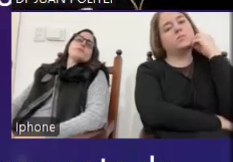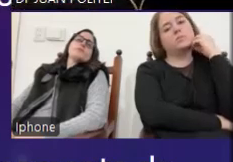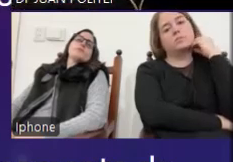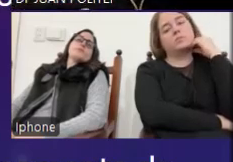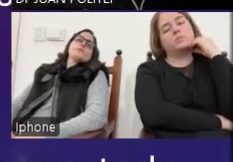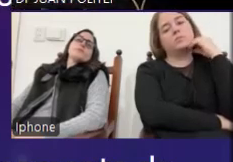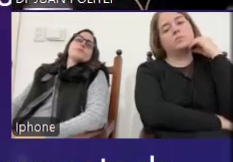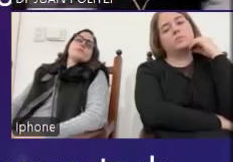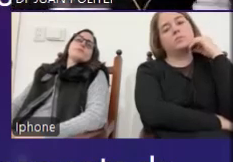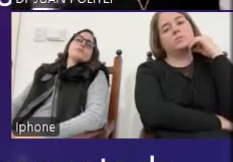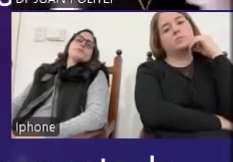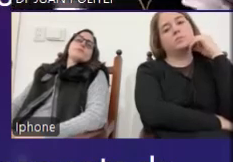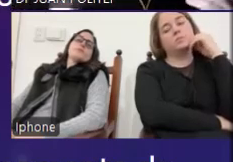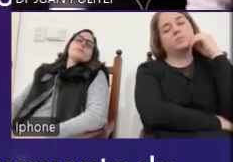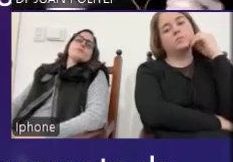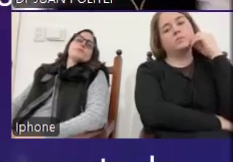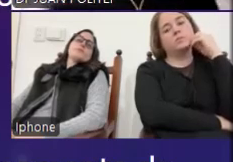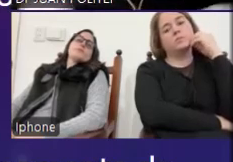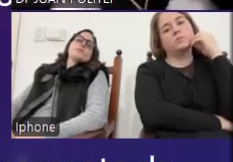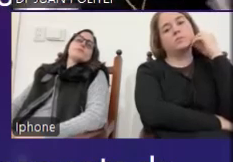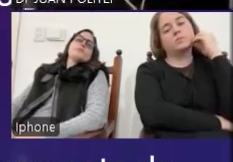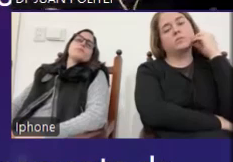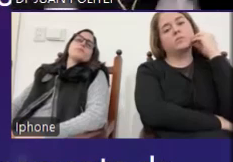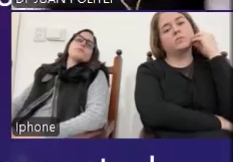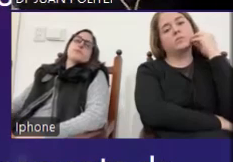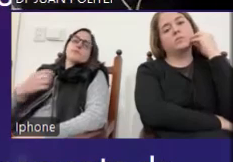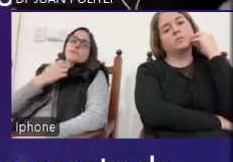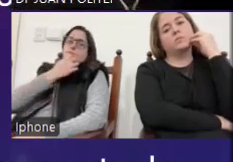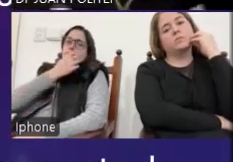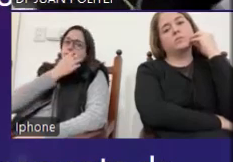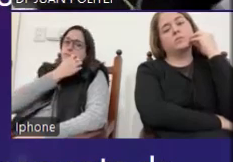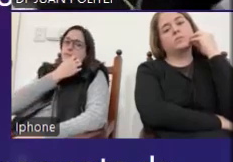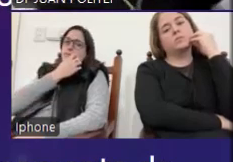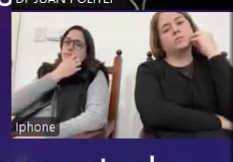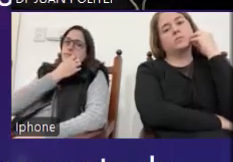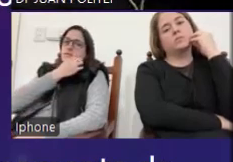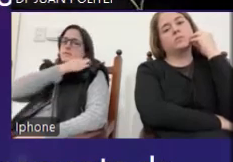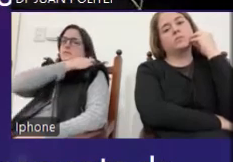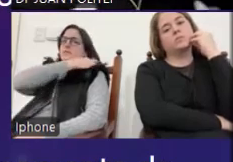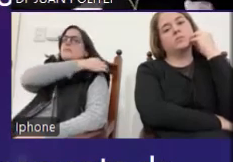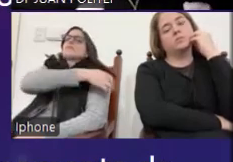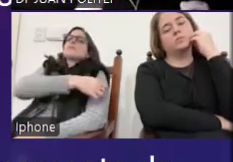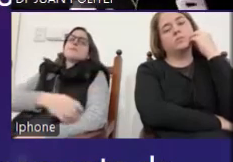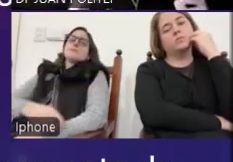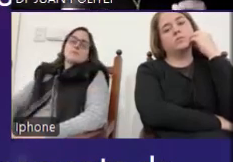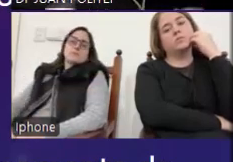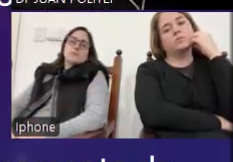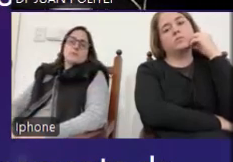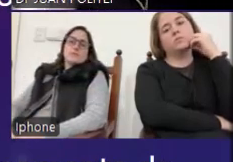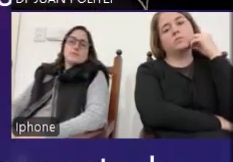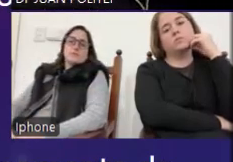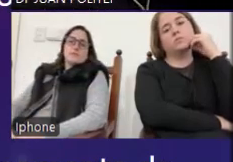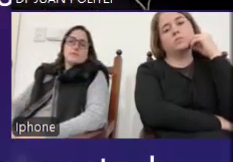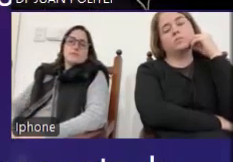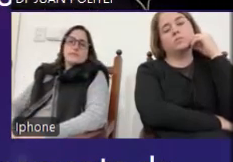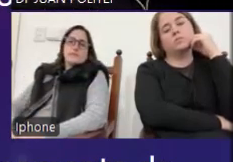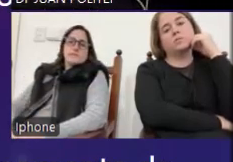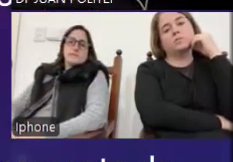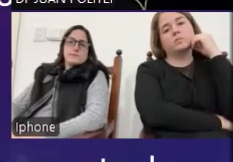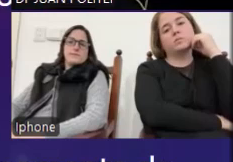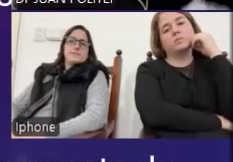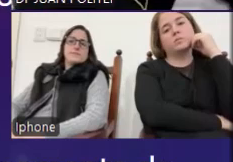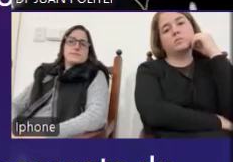los que trabajamos en los dos centros, nos conocemos, tenemos relación excelente, y hemos optado por abrir